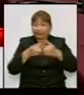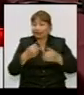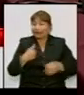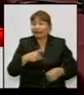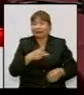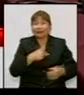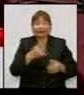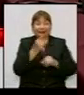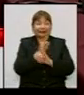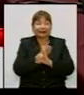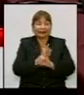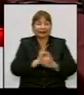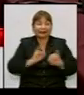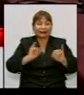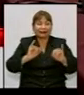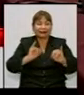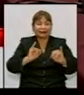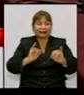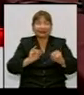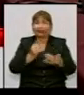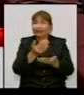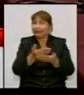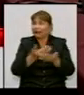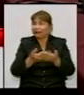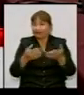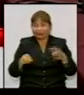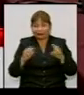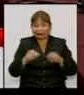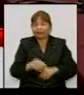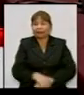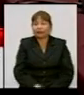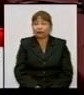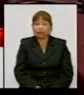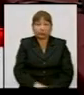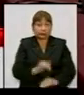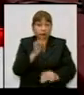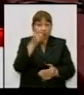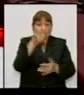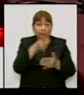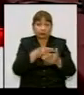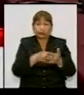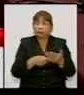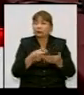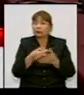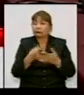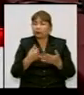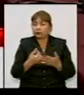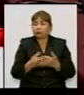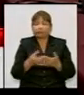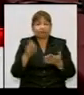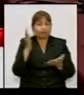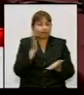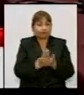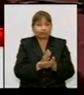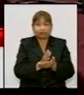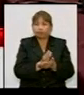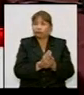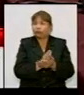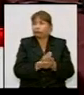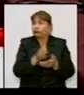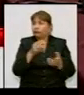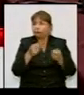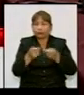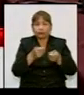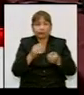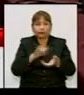mantener la independencia tecnológica al respecto. Y por último, prevenir y sancionar la comisión de ilícitos